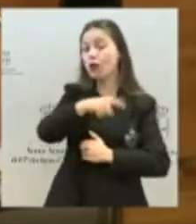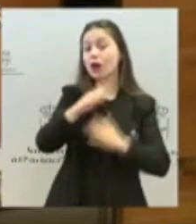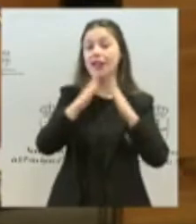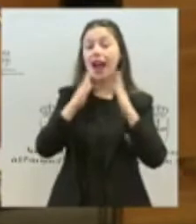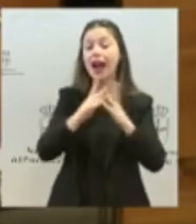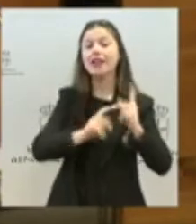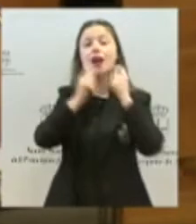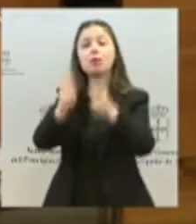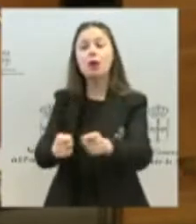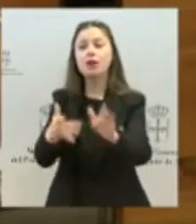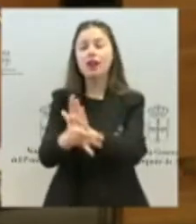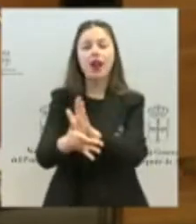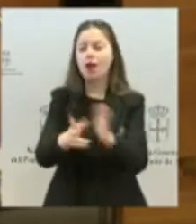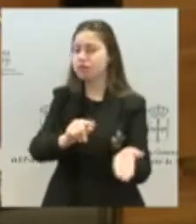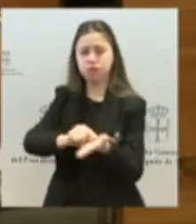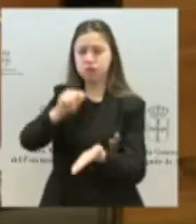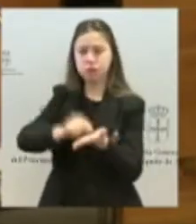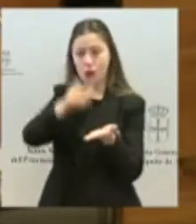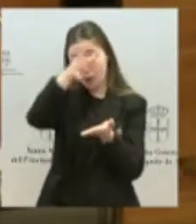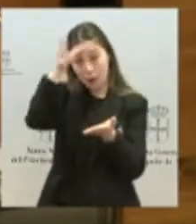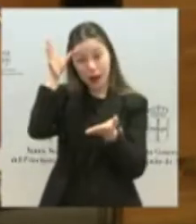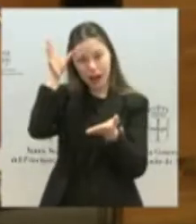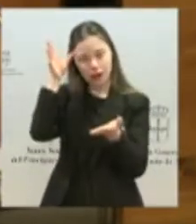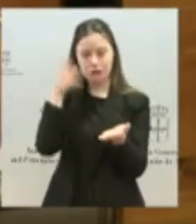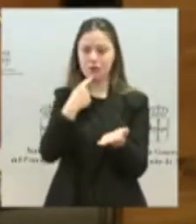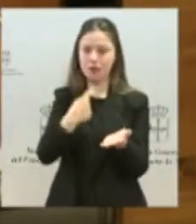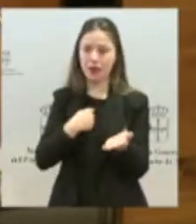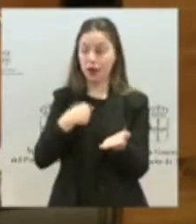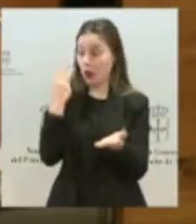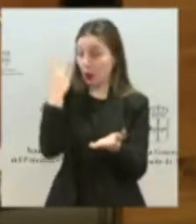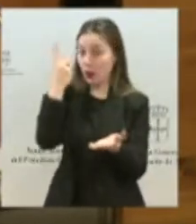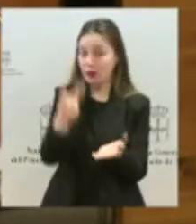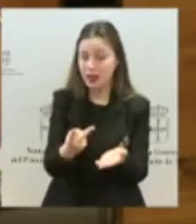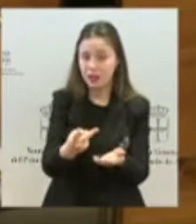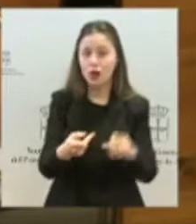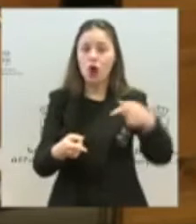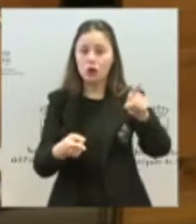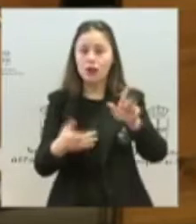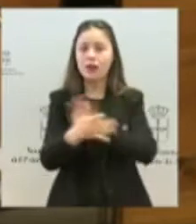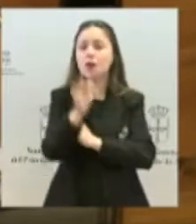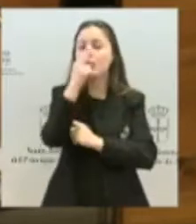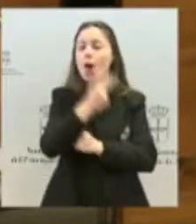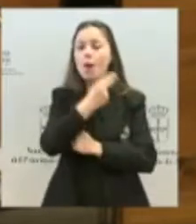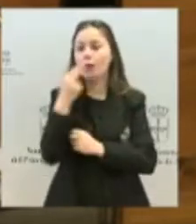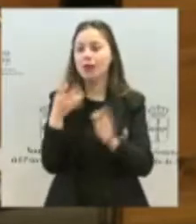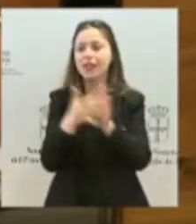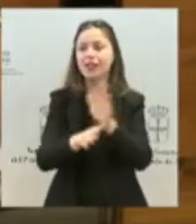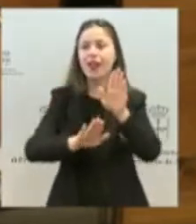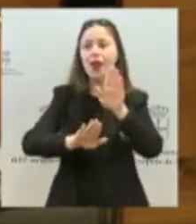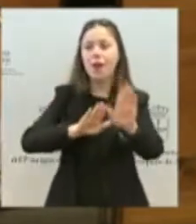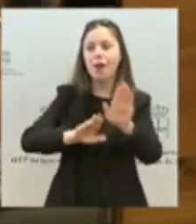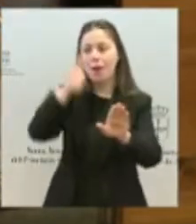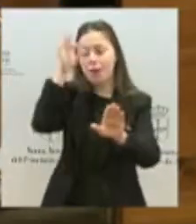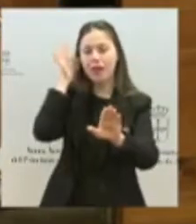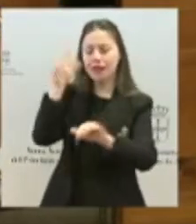verano, me dijo en aquel momento. 2 años después, usted sigue prometiendo y las vecinas siguen esperando. A Víctor